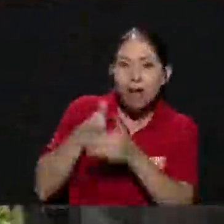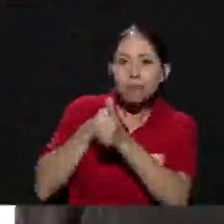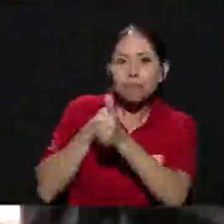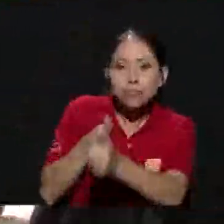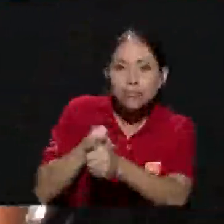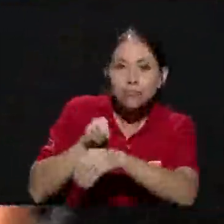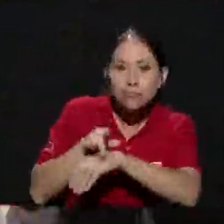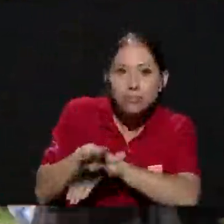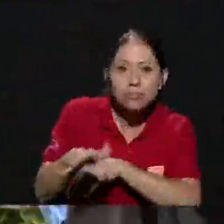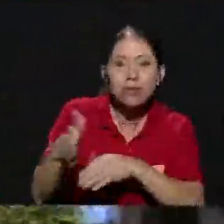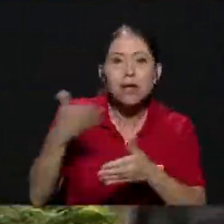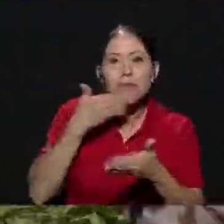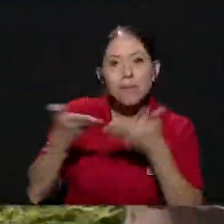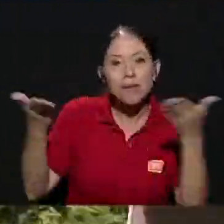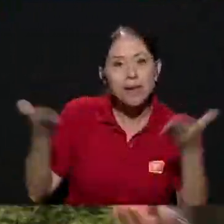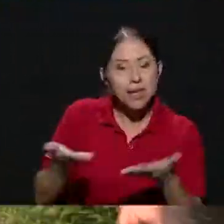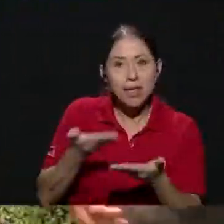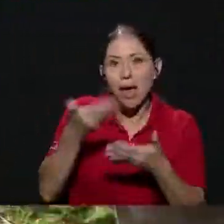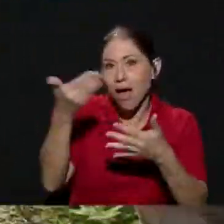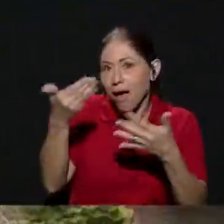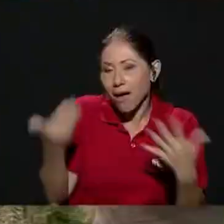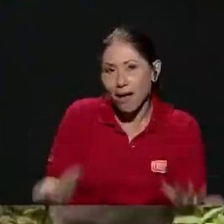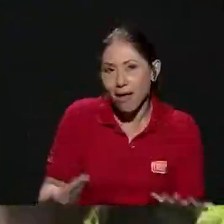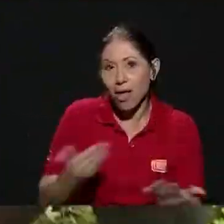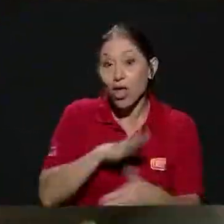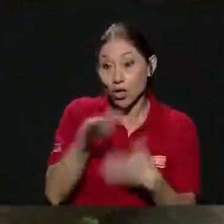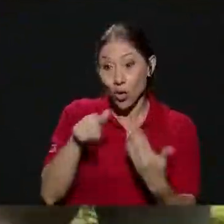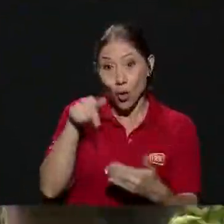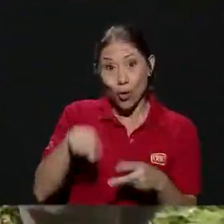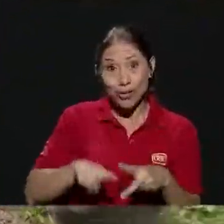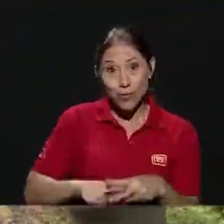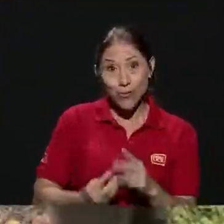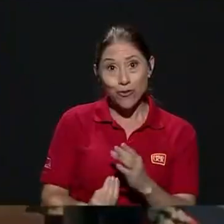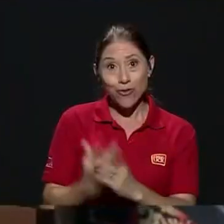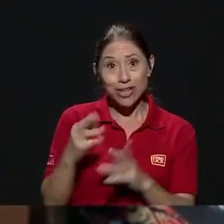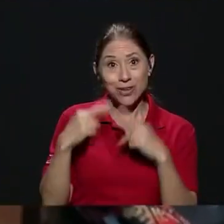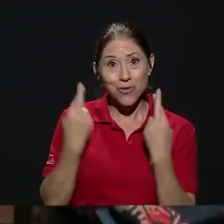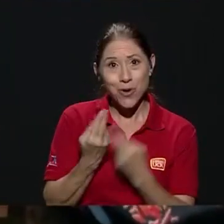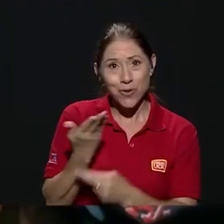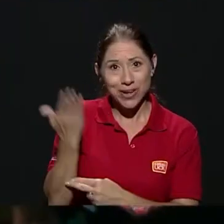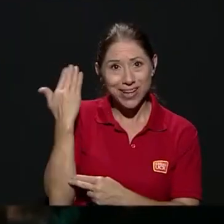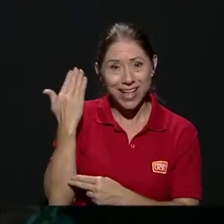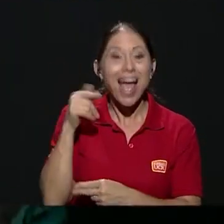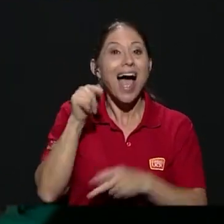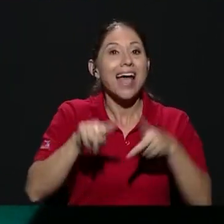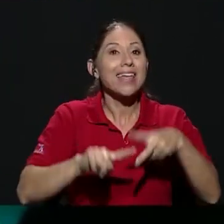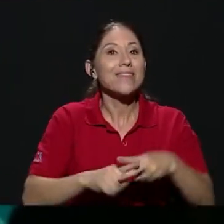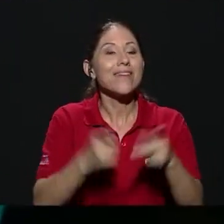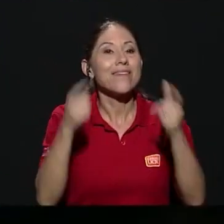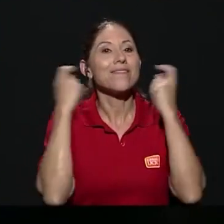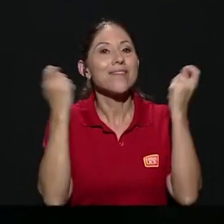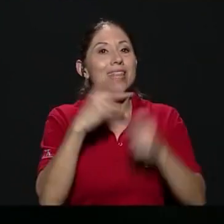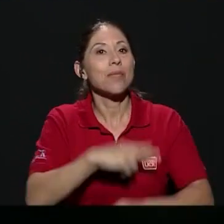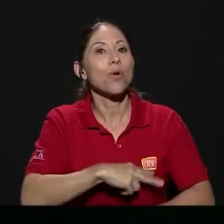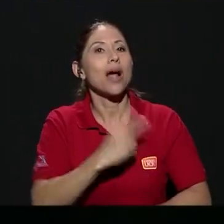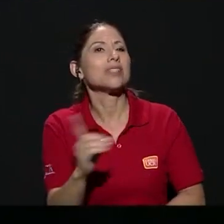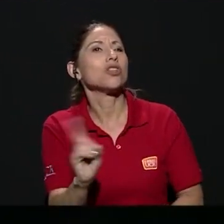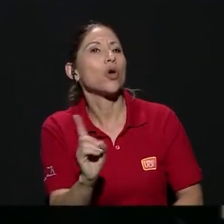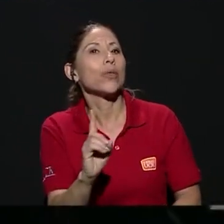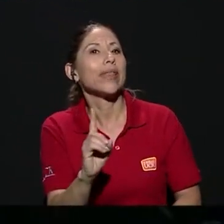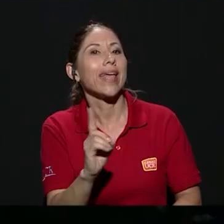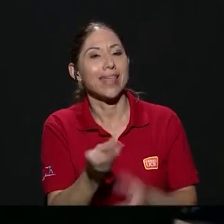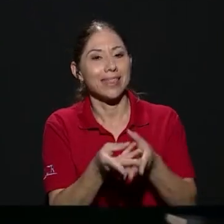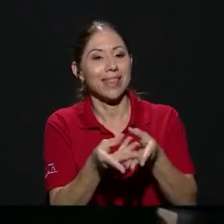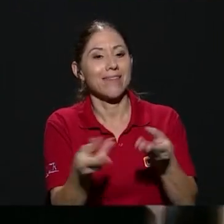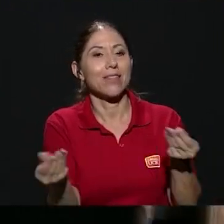con los funcionarios también. Todo esto nació de esa reunión, de ahí nació la idea de unas ferias vocacionales en los territorios